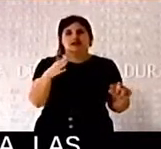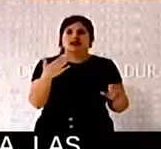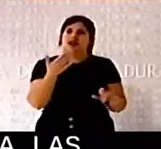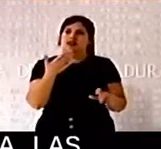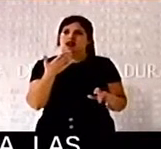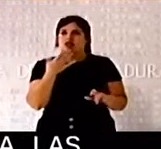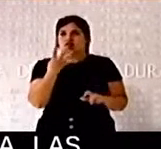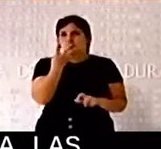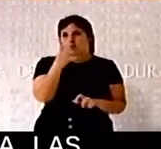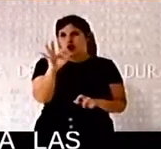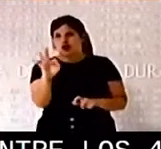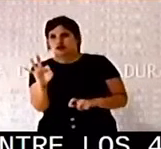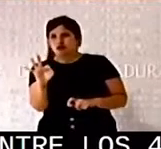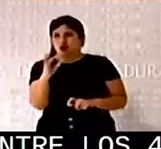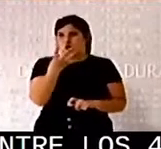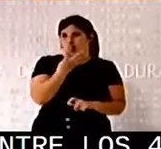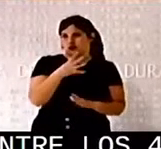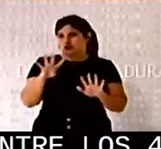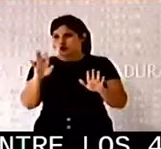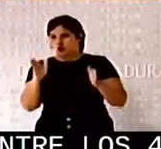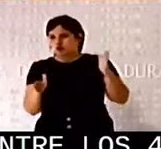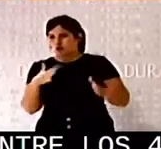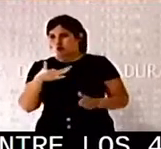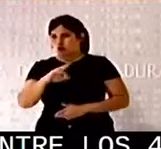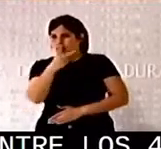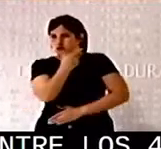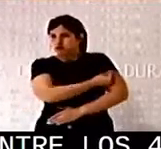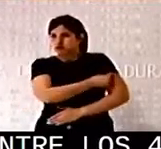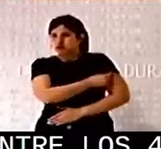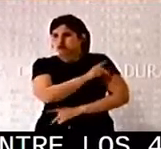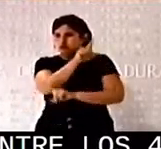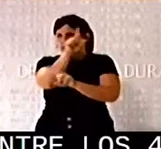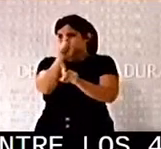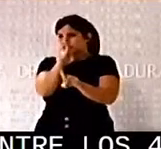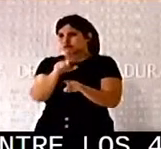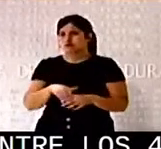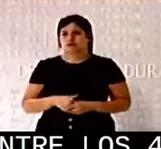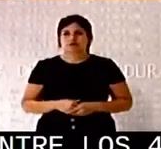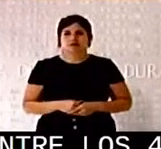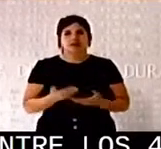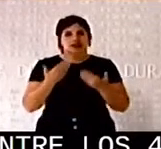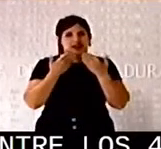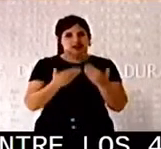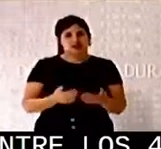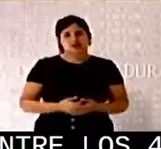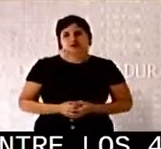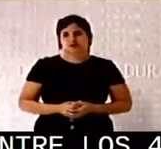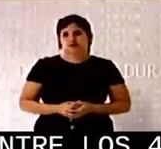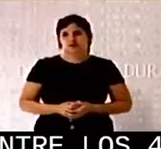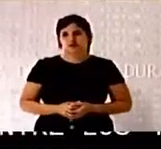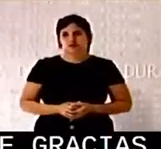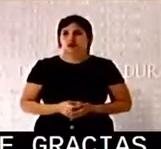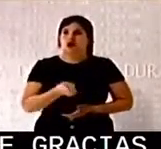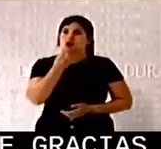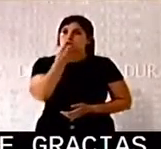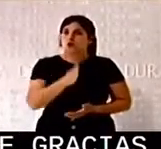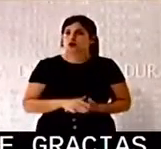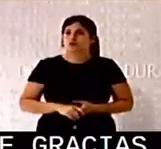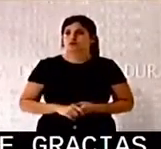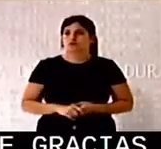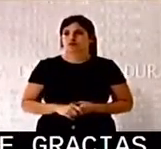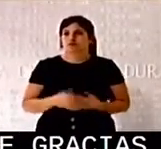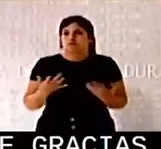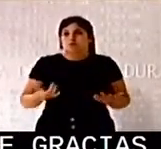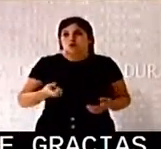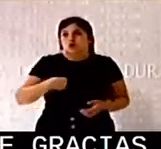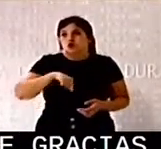40, entre los 40 y los 49. Esas dos cuestiones, simplemente. Gracias. Bueno, a ver, yo no le